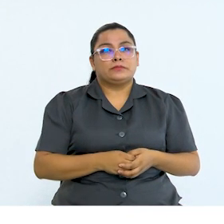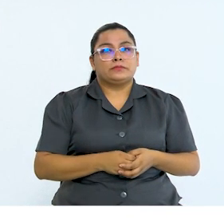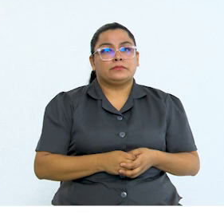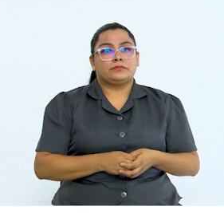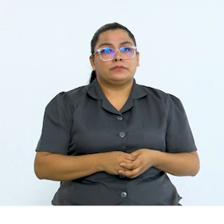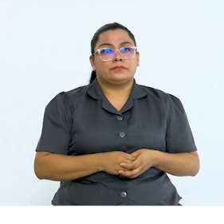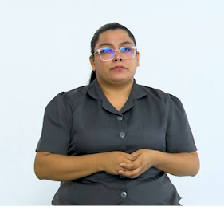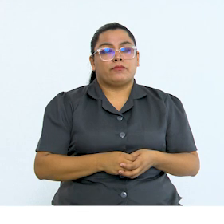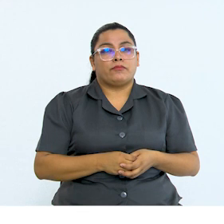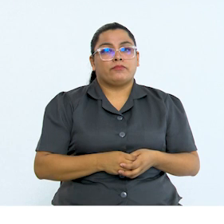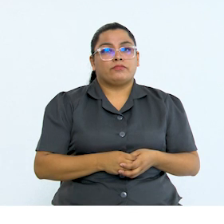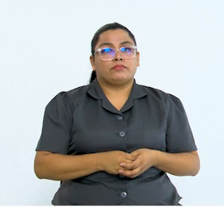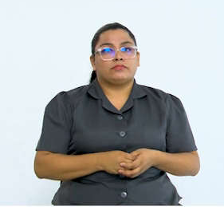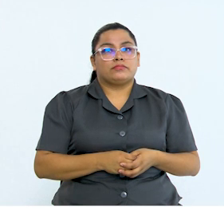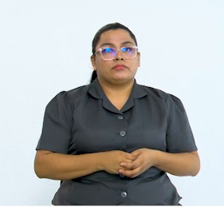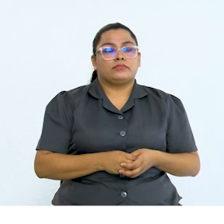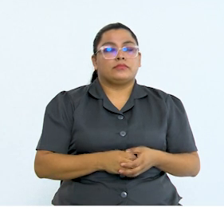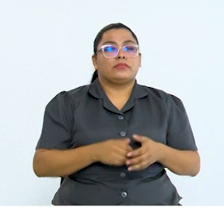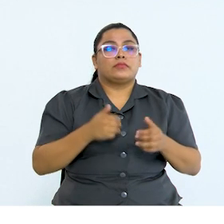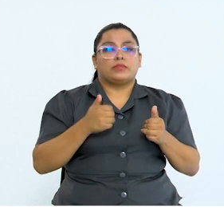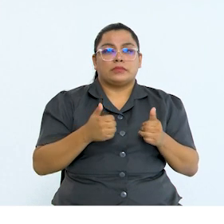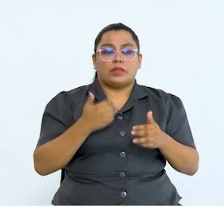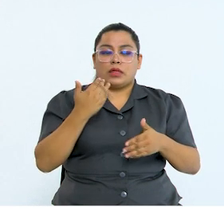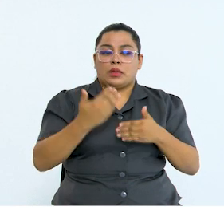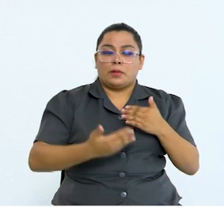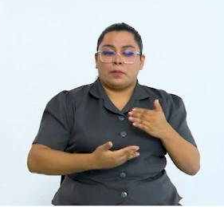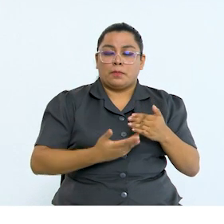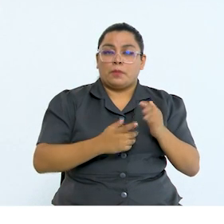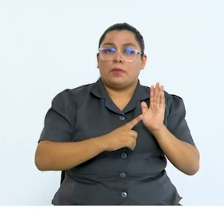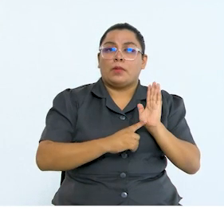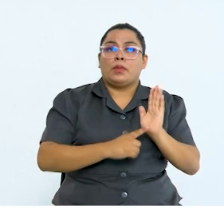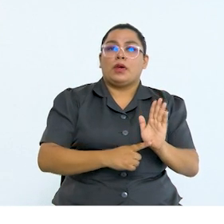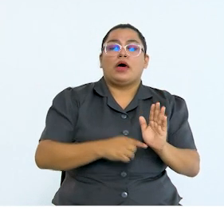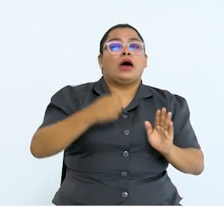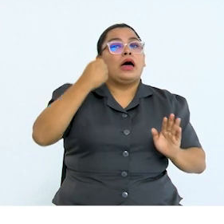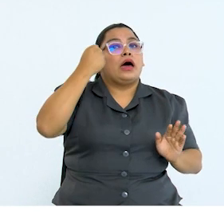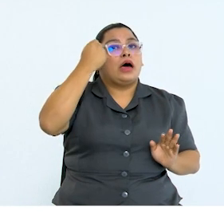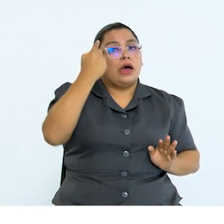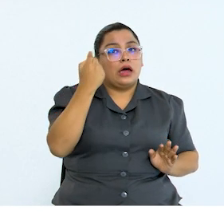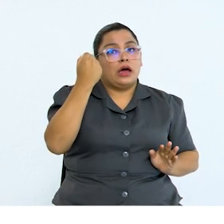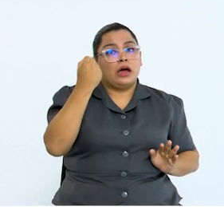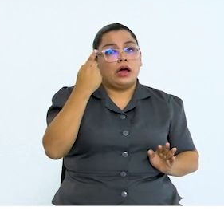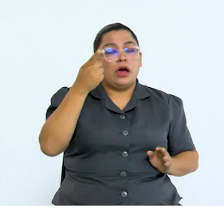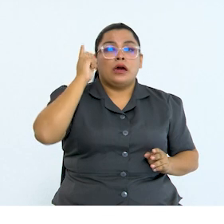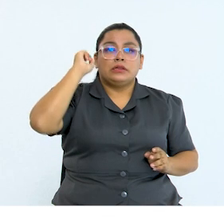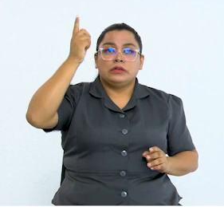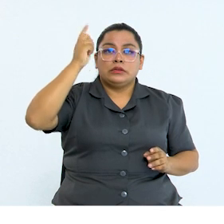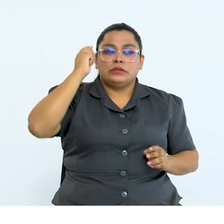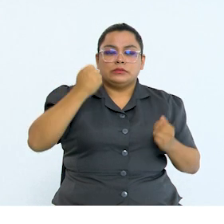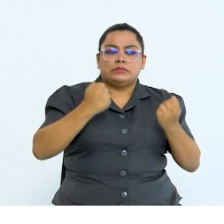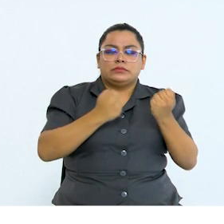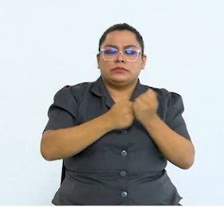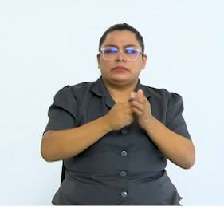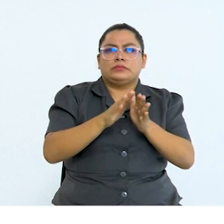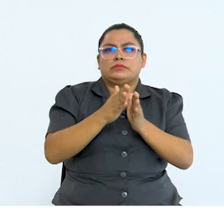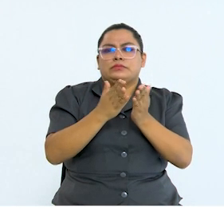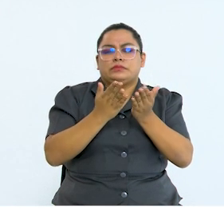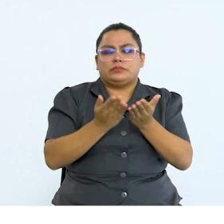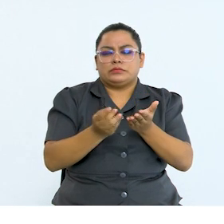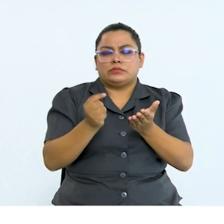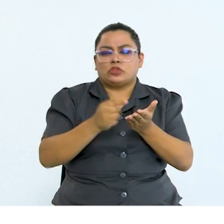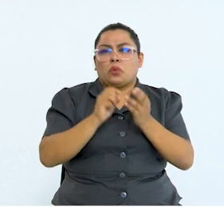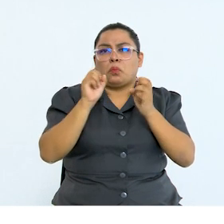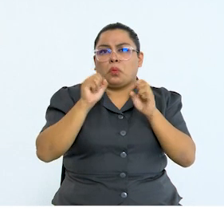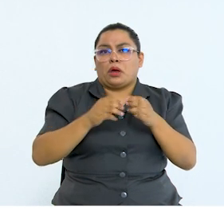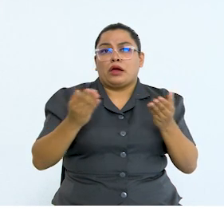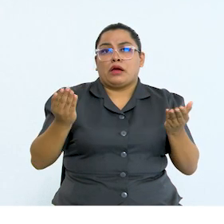el siguiente paso es la sección Comprende, en donde el docente se apoya del libro de texto. Pueden realizarse preguntas para